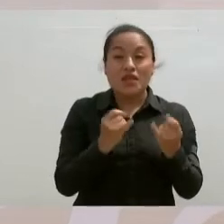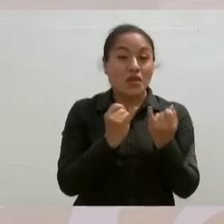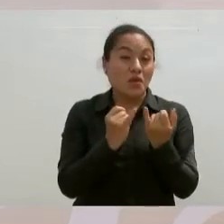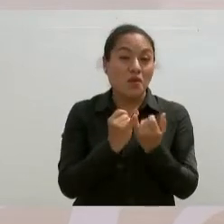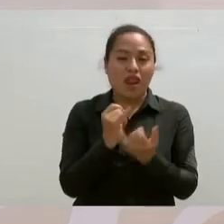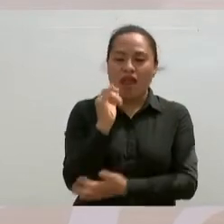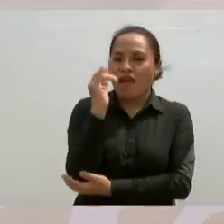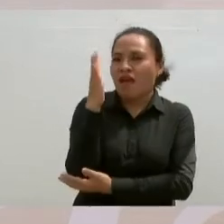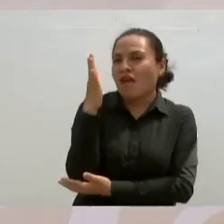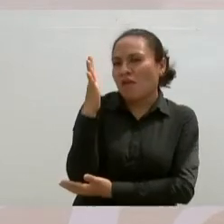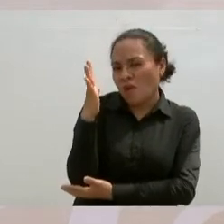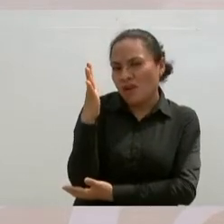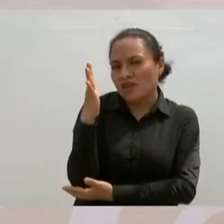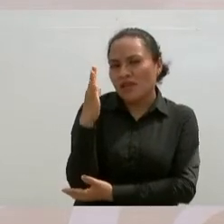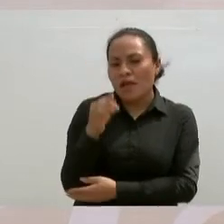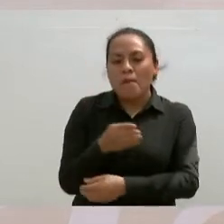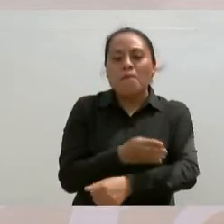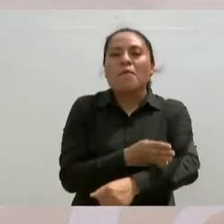árboles